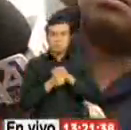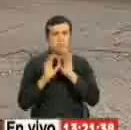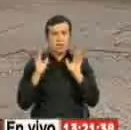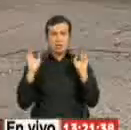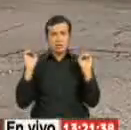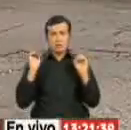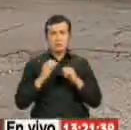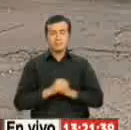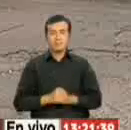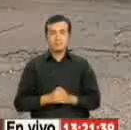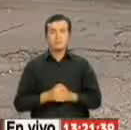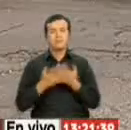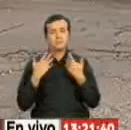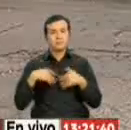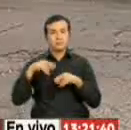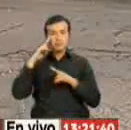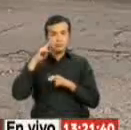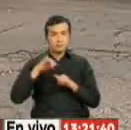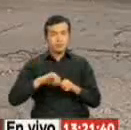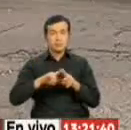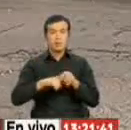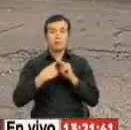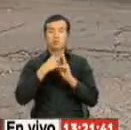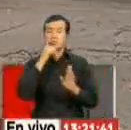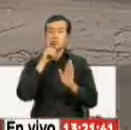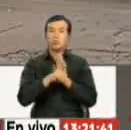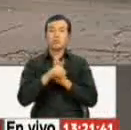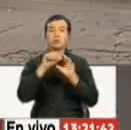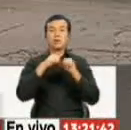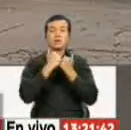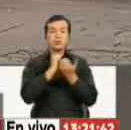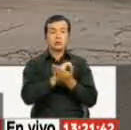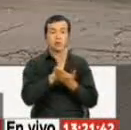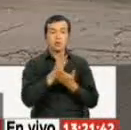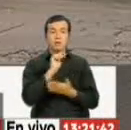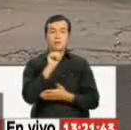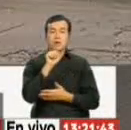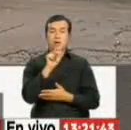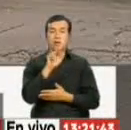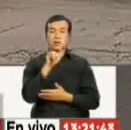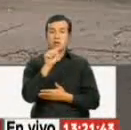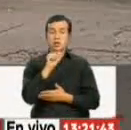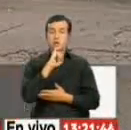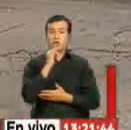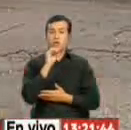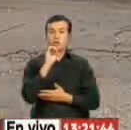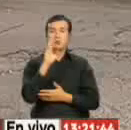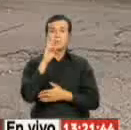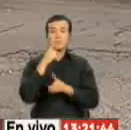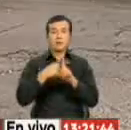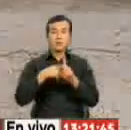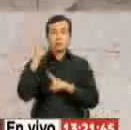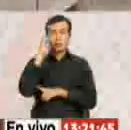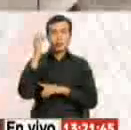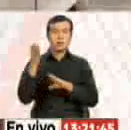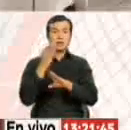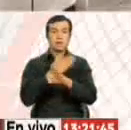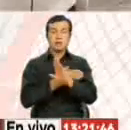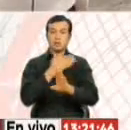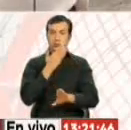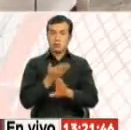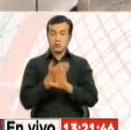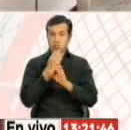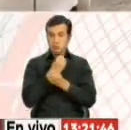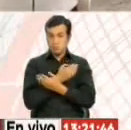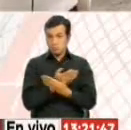ocultar esta investigación inició tras la denuncia del asambleísta maría josé carrión planteada el mes de enero anterior esa es la información